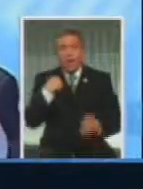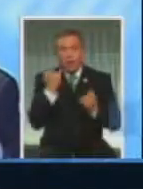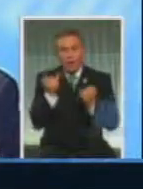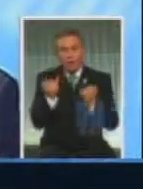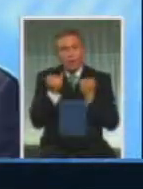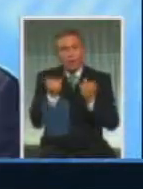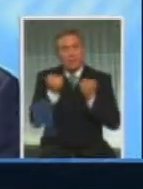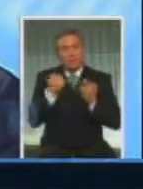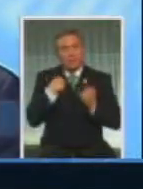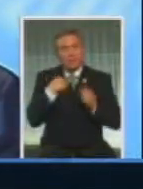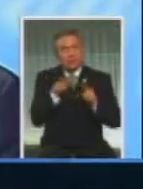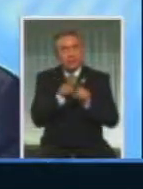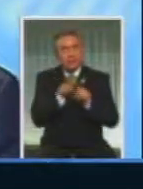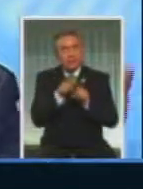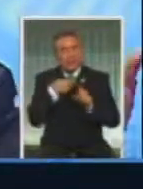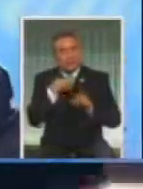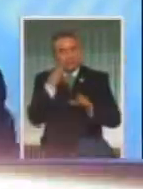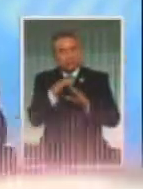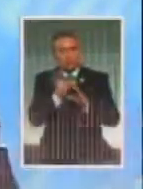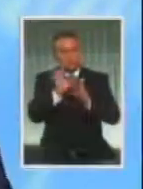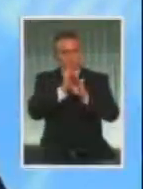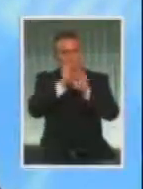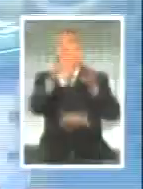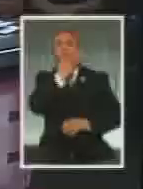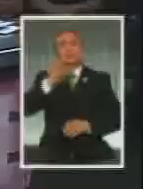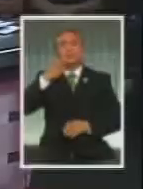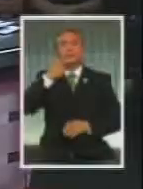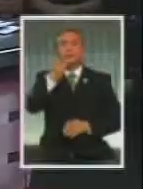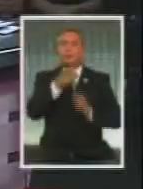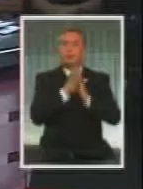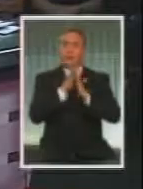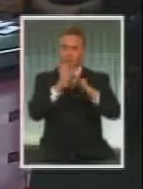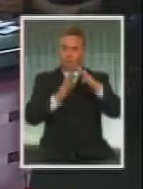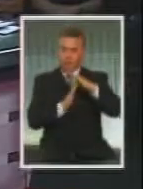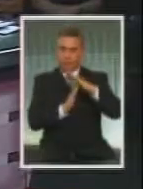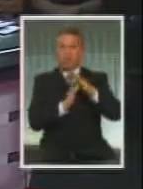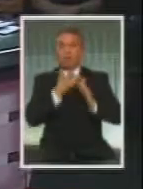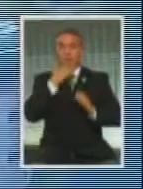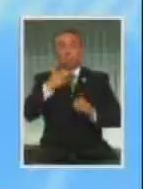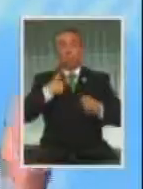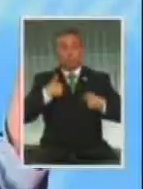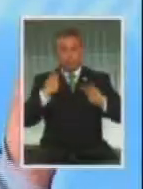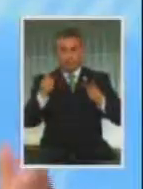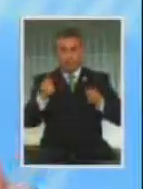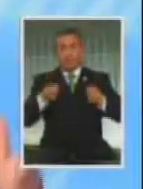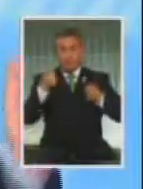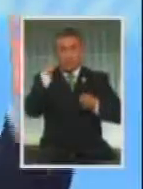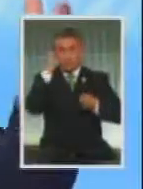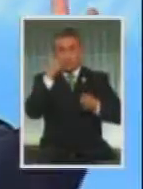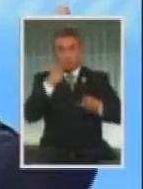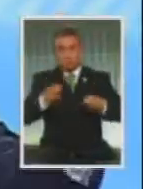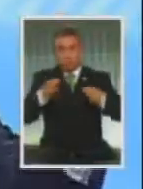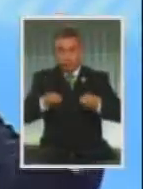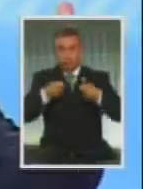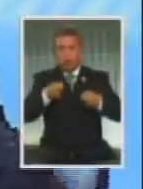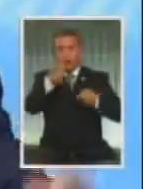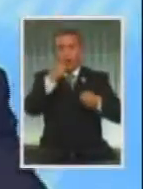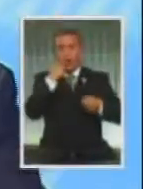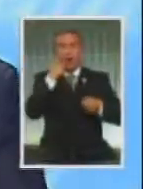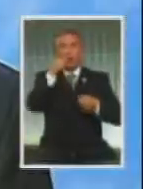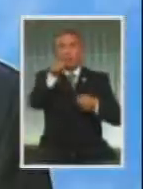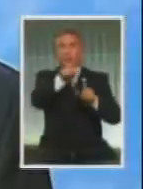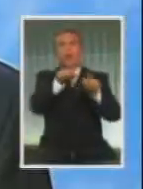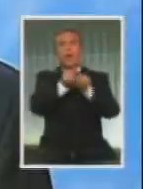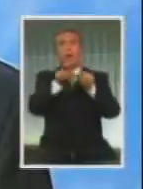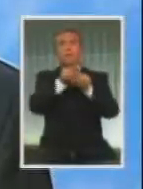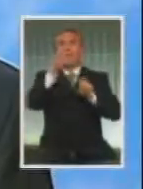ni nunca nadie me lo ha imputado. Y espero que se disculpe. Mis inversiones siempre han sido transparentes y las suyas, senador Frei, las conoce solo usted y su hermano